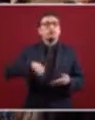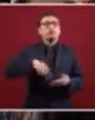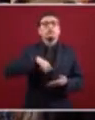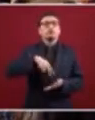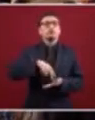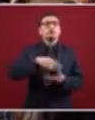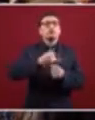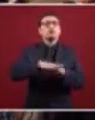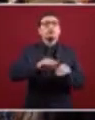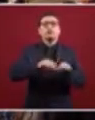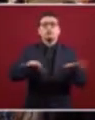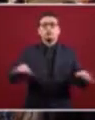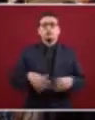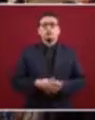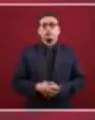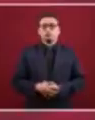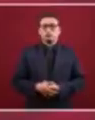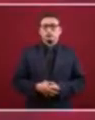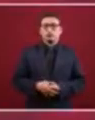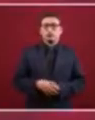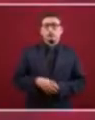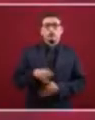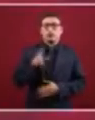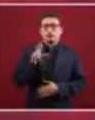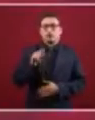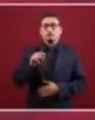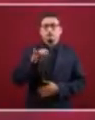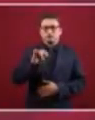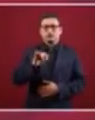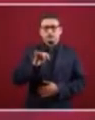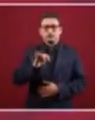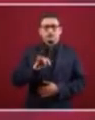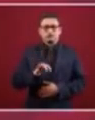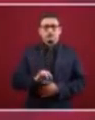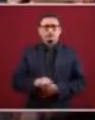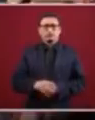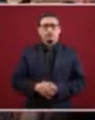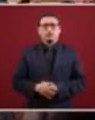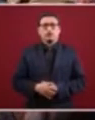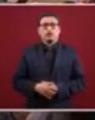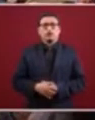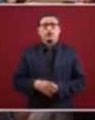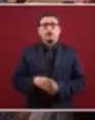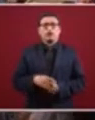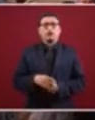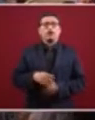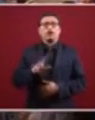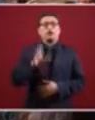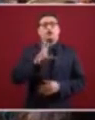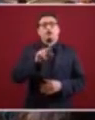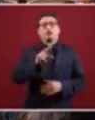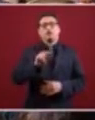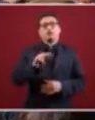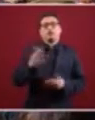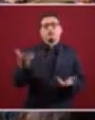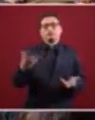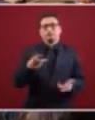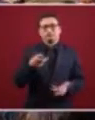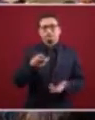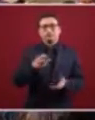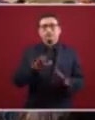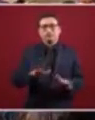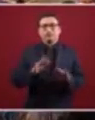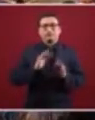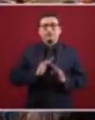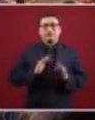informamos. No. ¿Sí? ¿Cómo no? Esto no. Ah, no. Oigan,